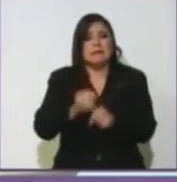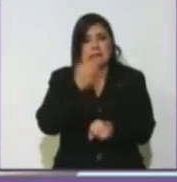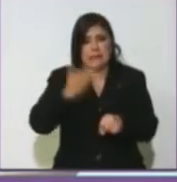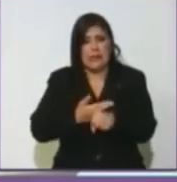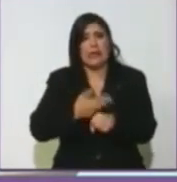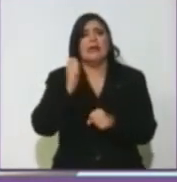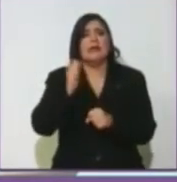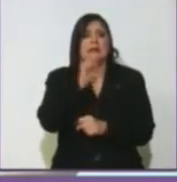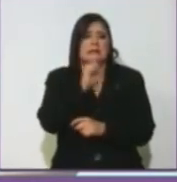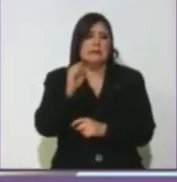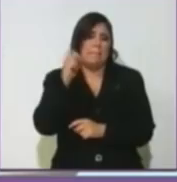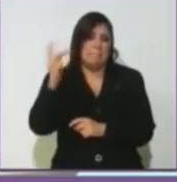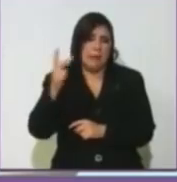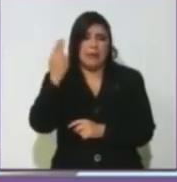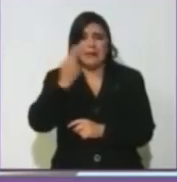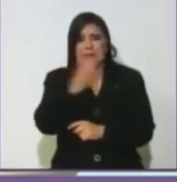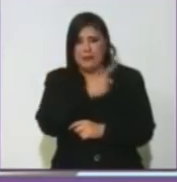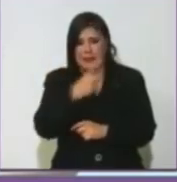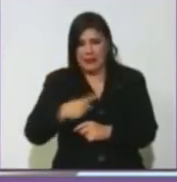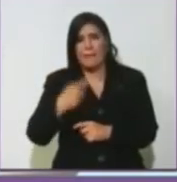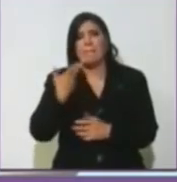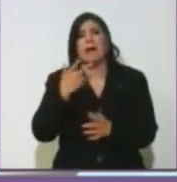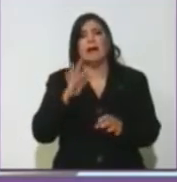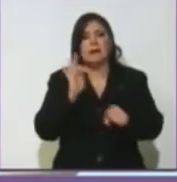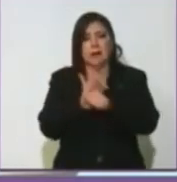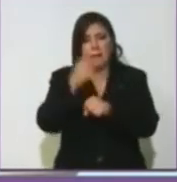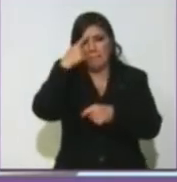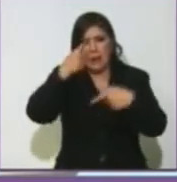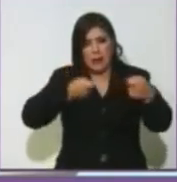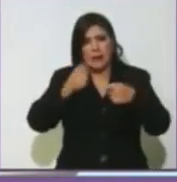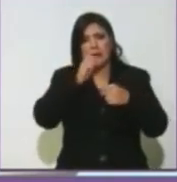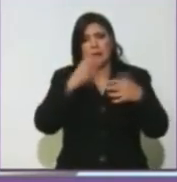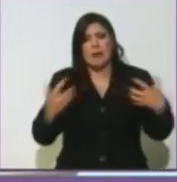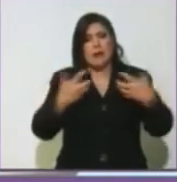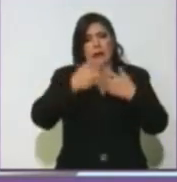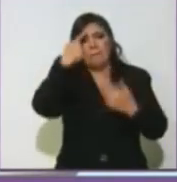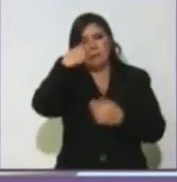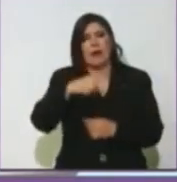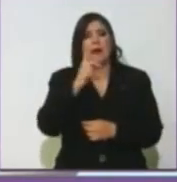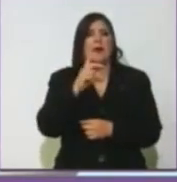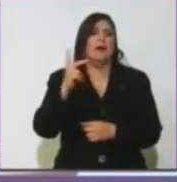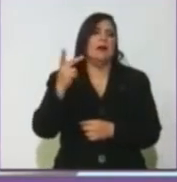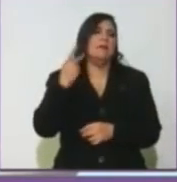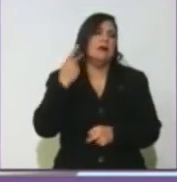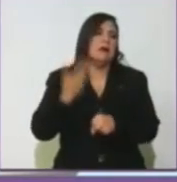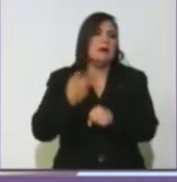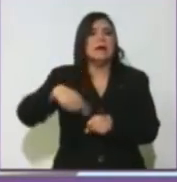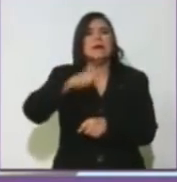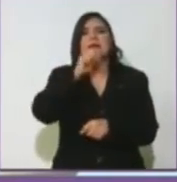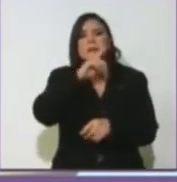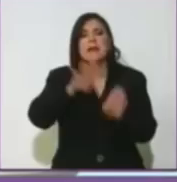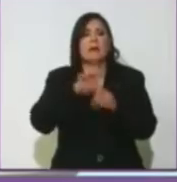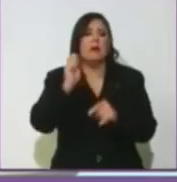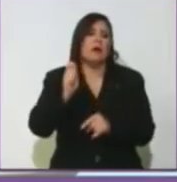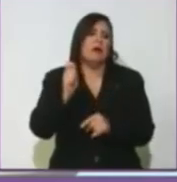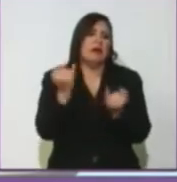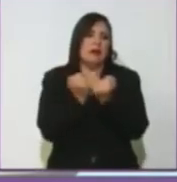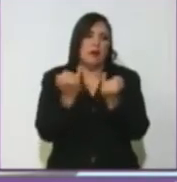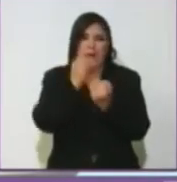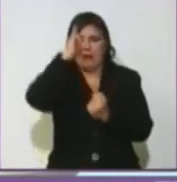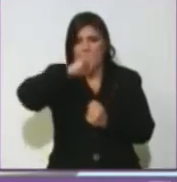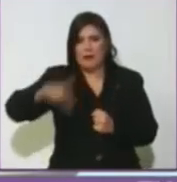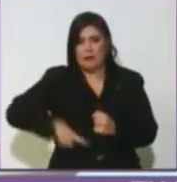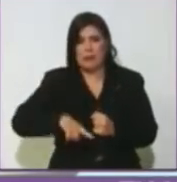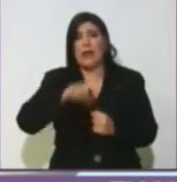un buen secretario de seguridad pública que esté coordinado con la procuraduría y que esté coordinado con la jefatura de gobierno segundo